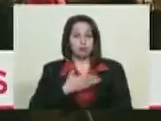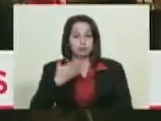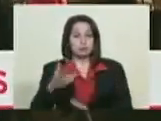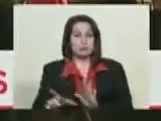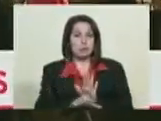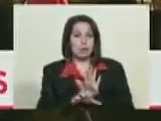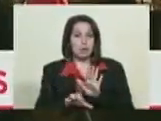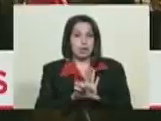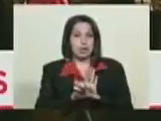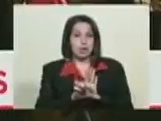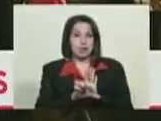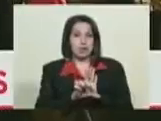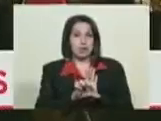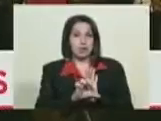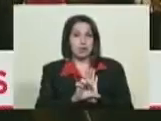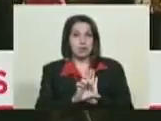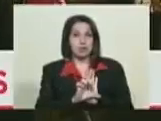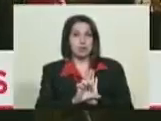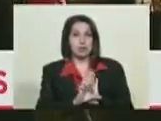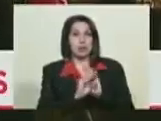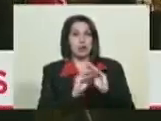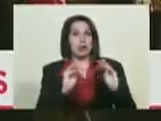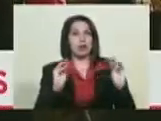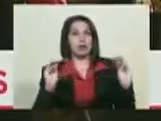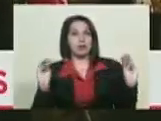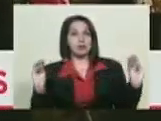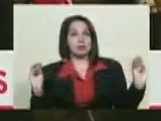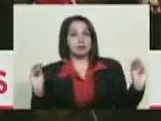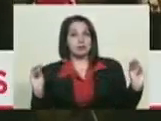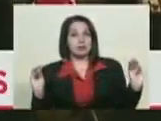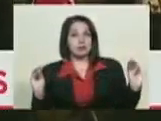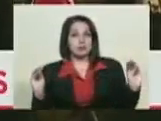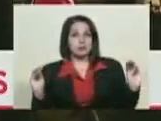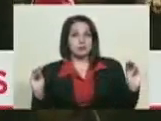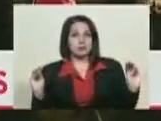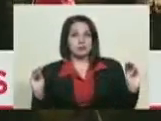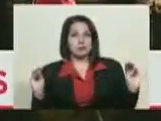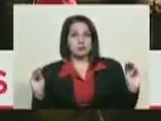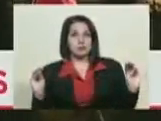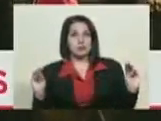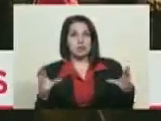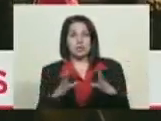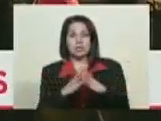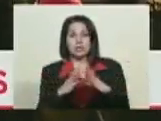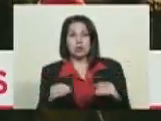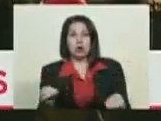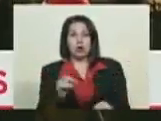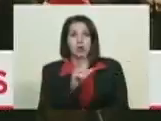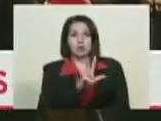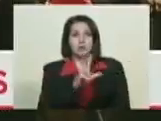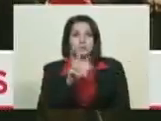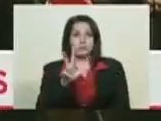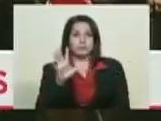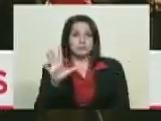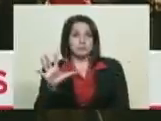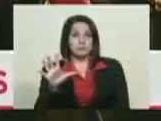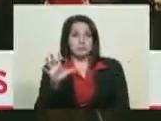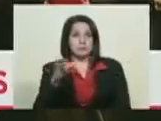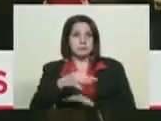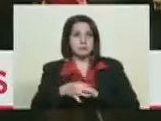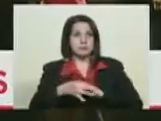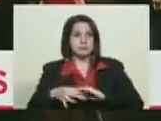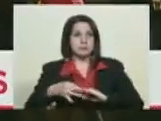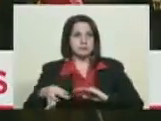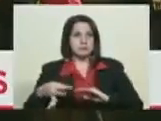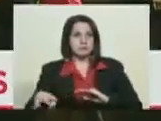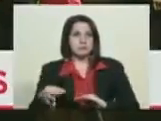de que se hagan los anuncios a nivel de todos los 335 municipios.